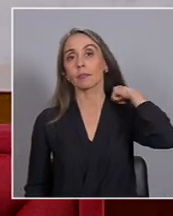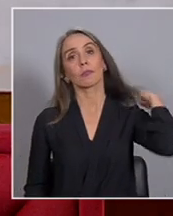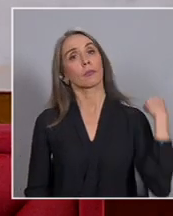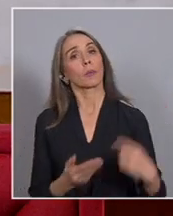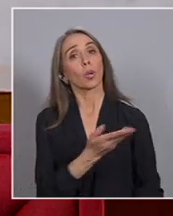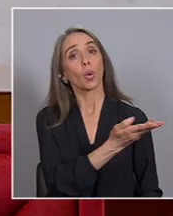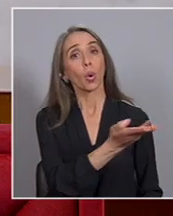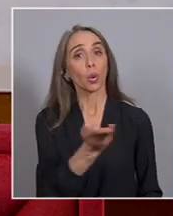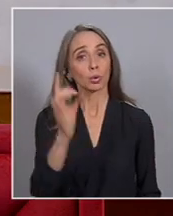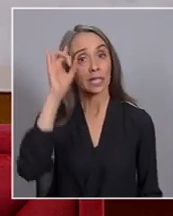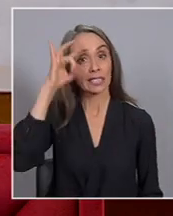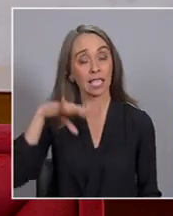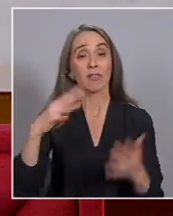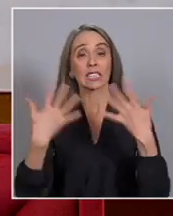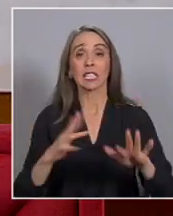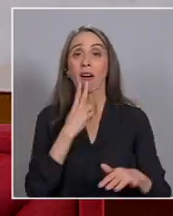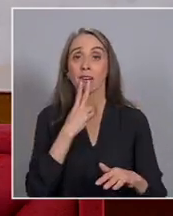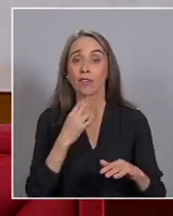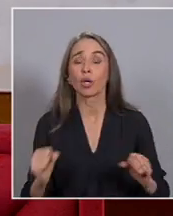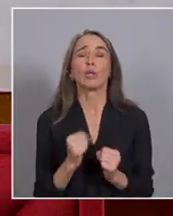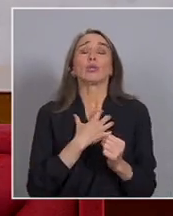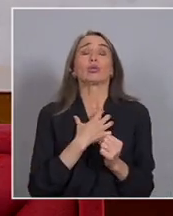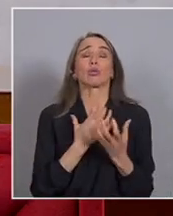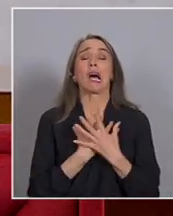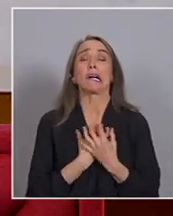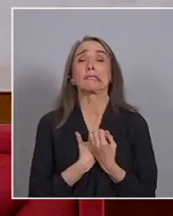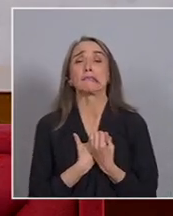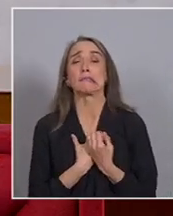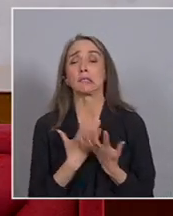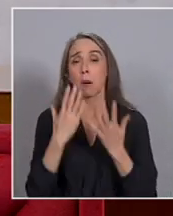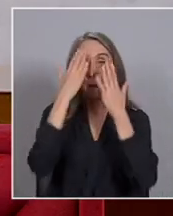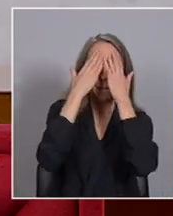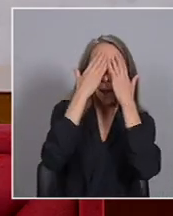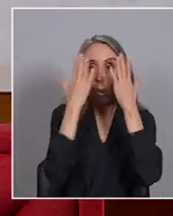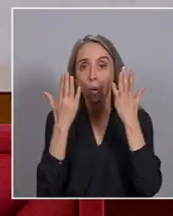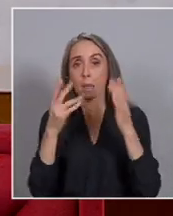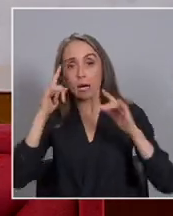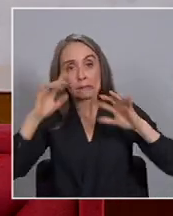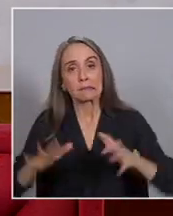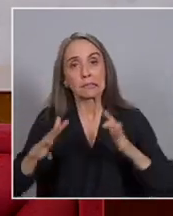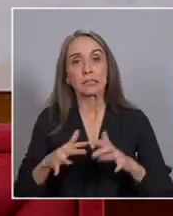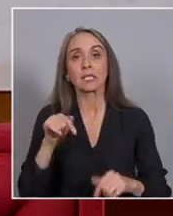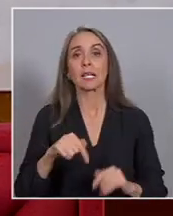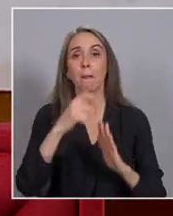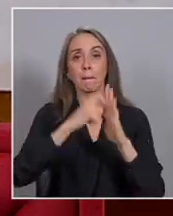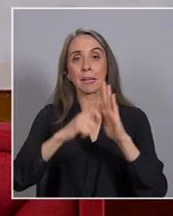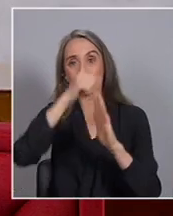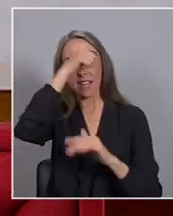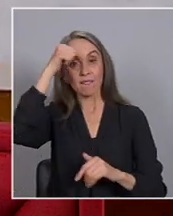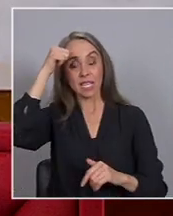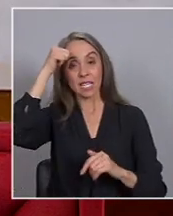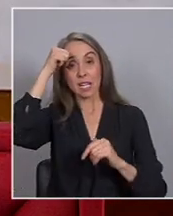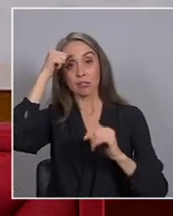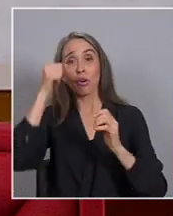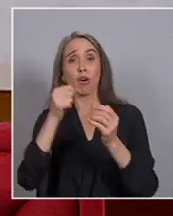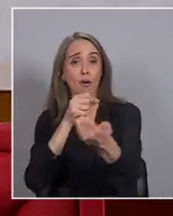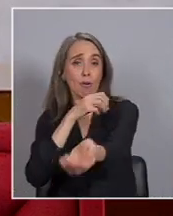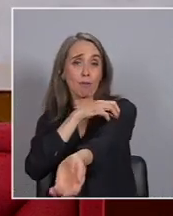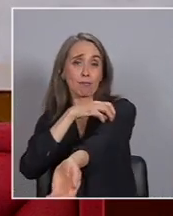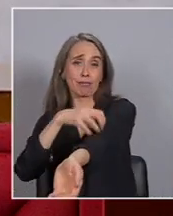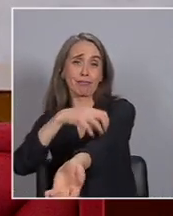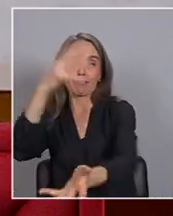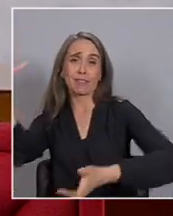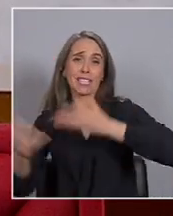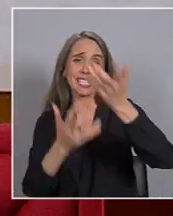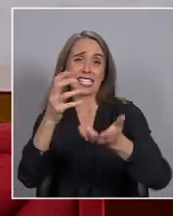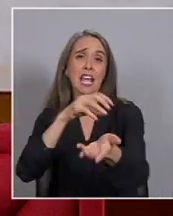Ustedes saben, lo vivieron, nos asustamos, nos angustiamos, nos preocupamos, nos ocupamos que este verano enfrentamos un mega incendio que abarcó desde